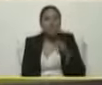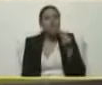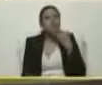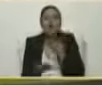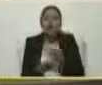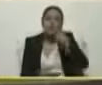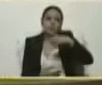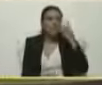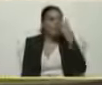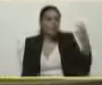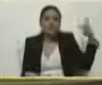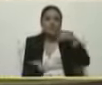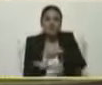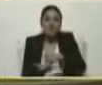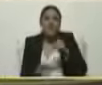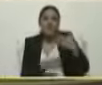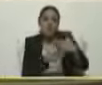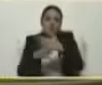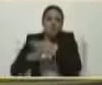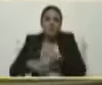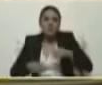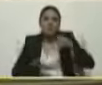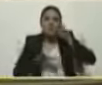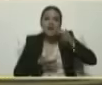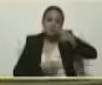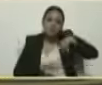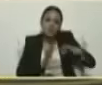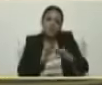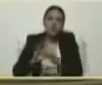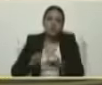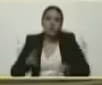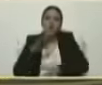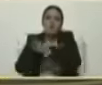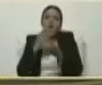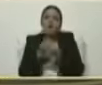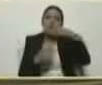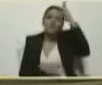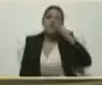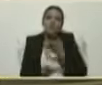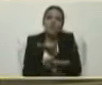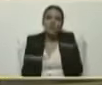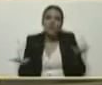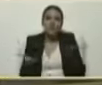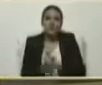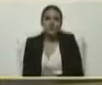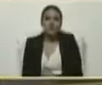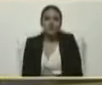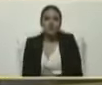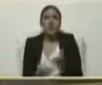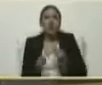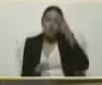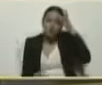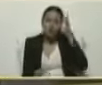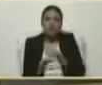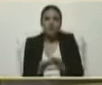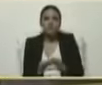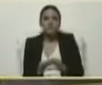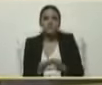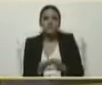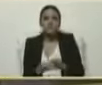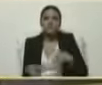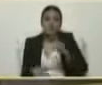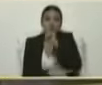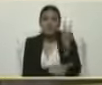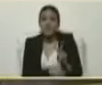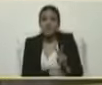visita y por haber compartido este café. Vayan con Dios. Tengan la seguridad que en